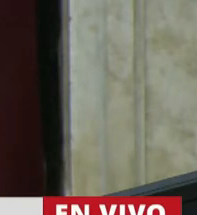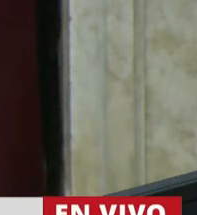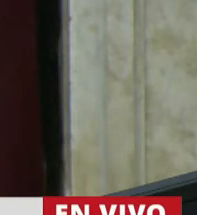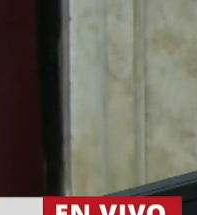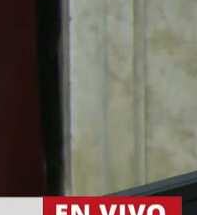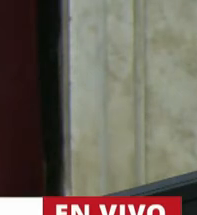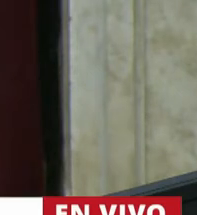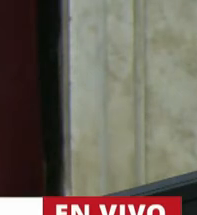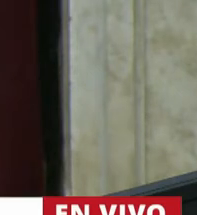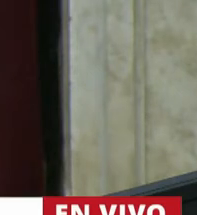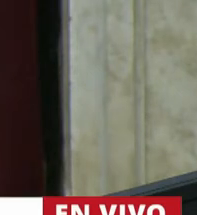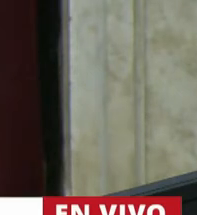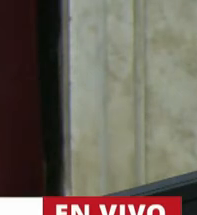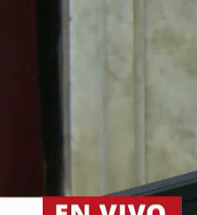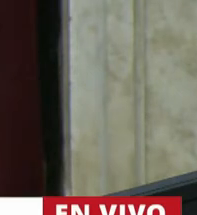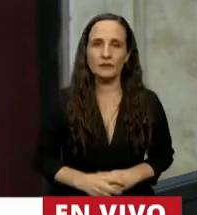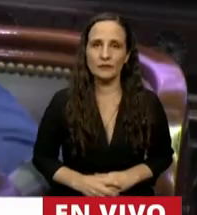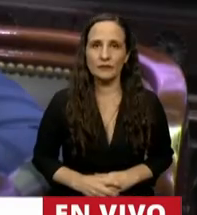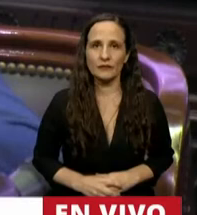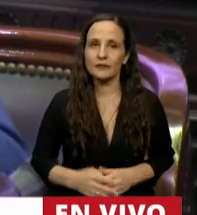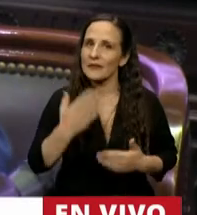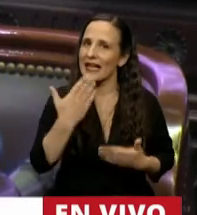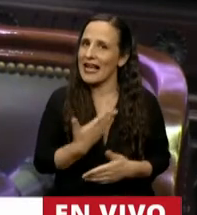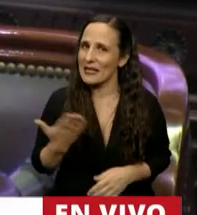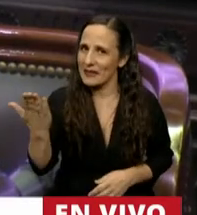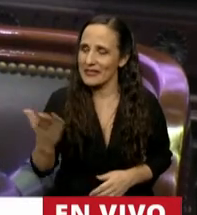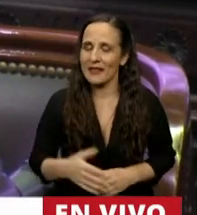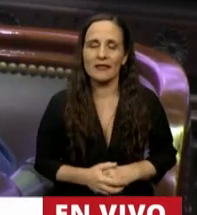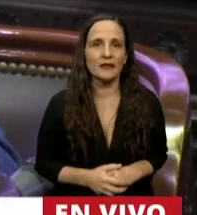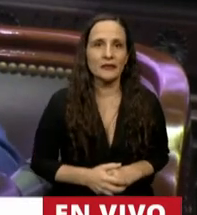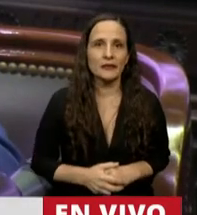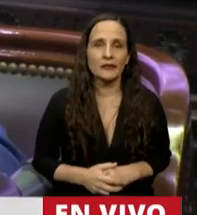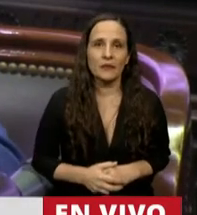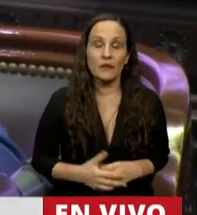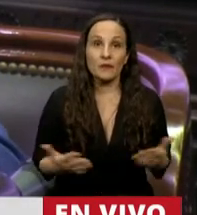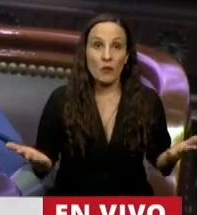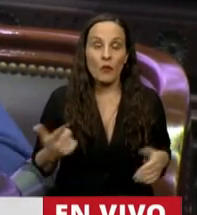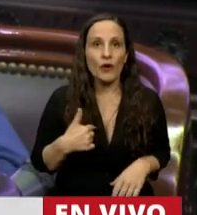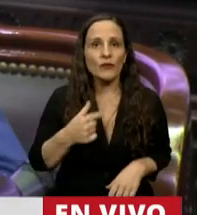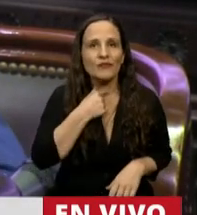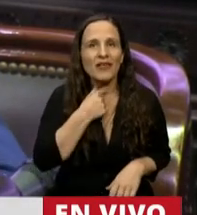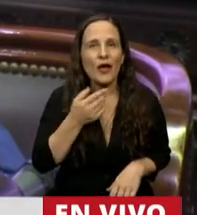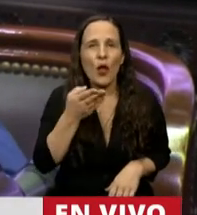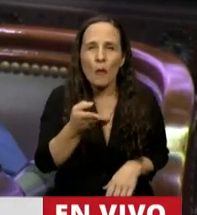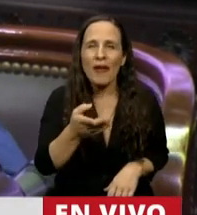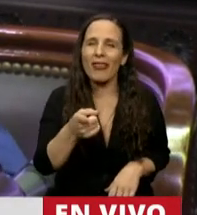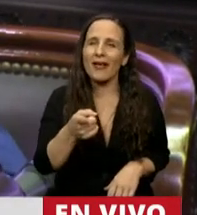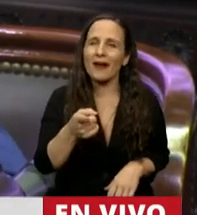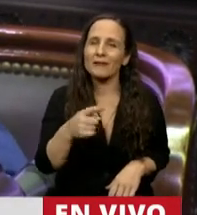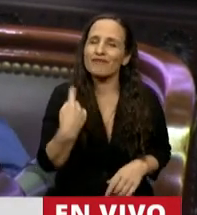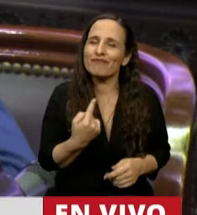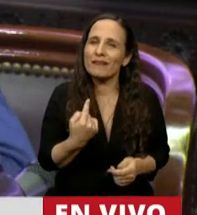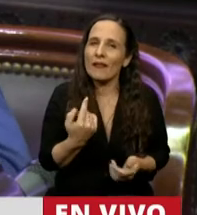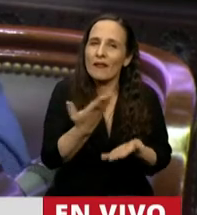Adelante, tiene la palabra. Gracias, presidente. Mire, yo quiero en realidad pedirles que tomen con mucha seriedad el planteo que yo he